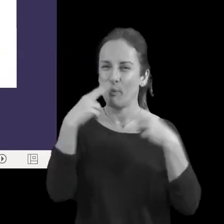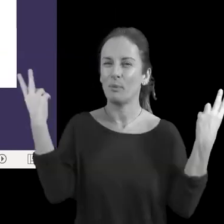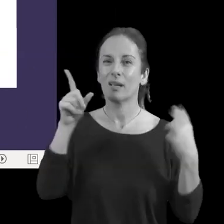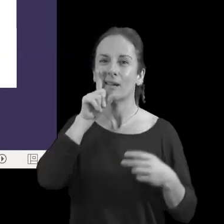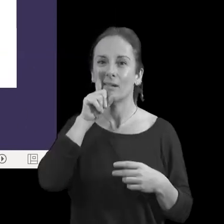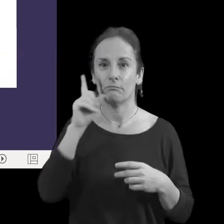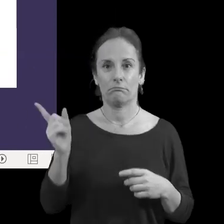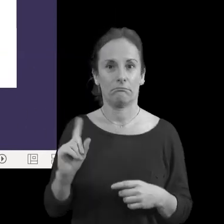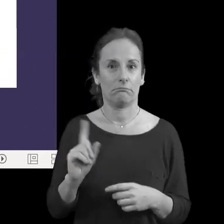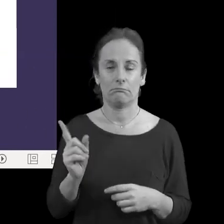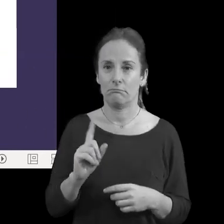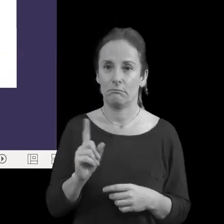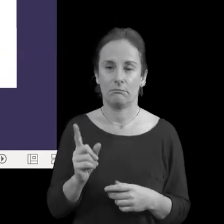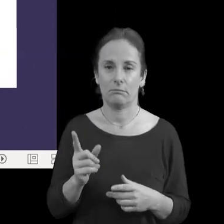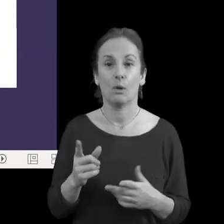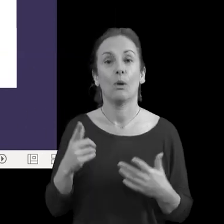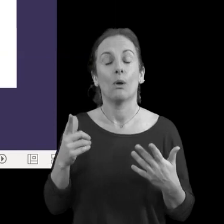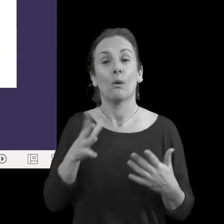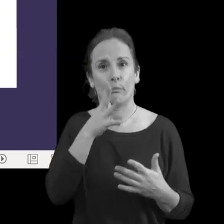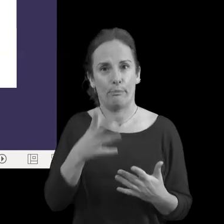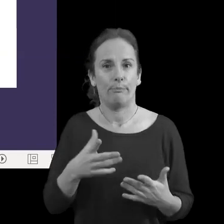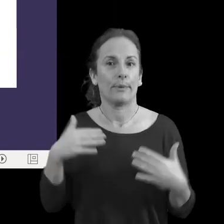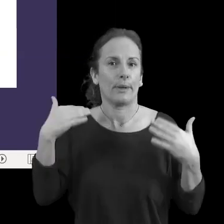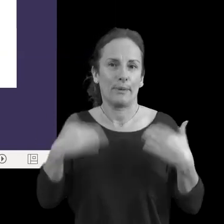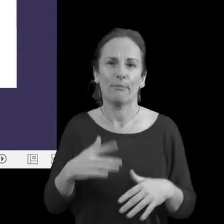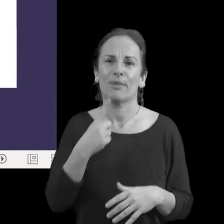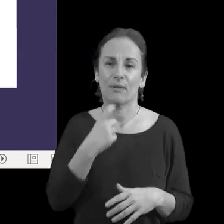Precisamente, bueno, yo tengo artículos